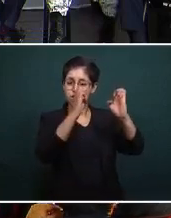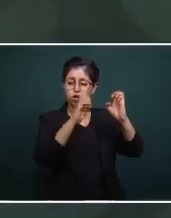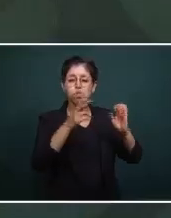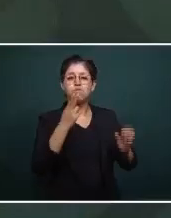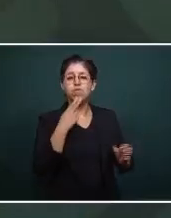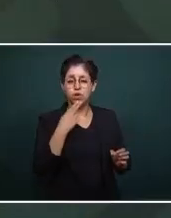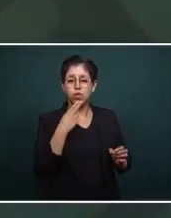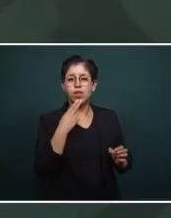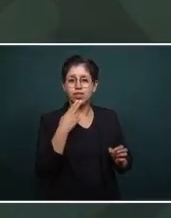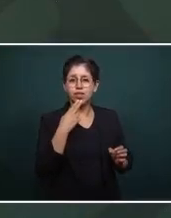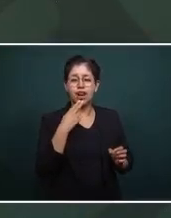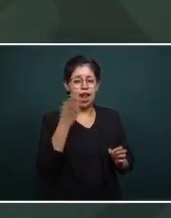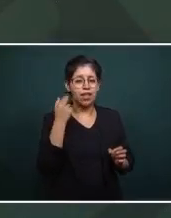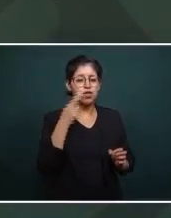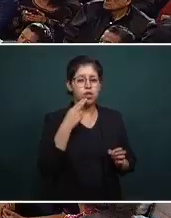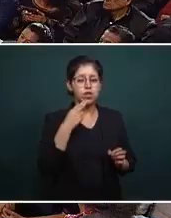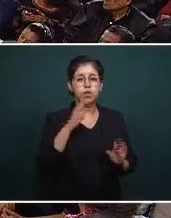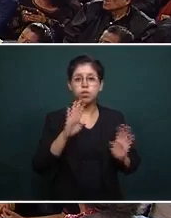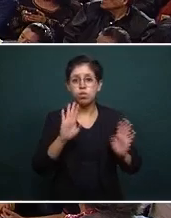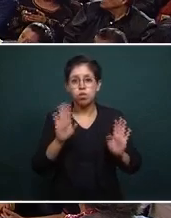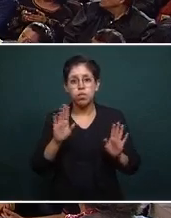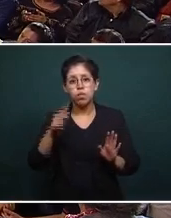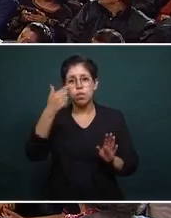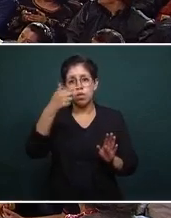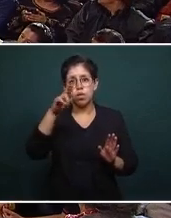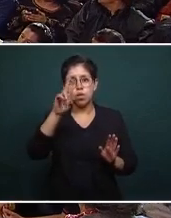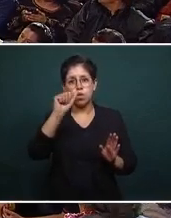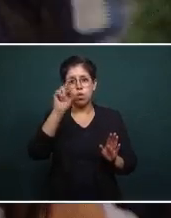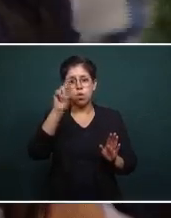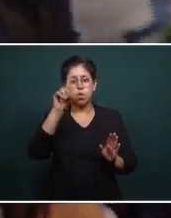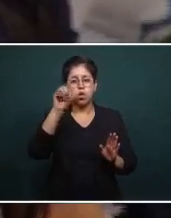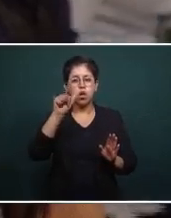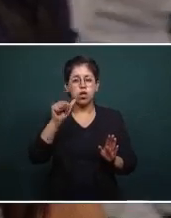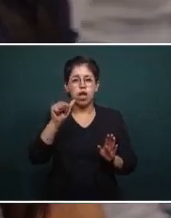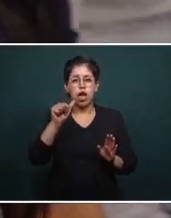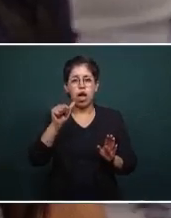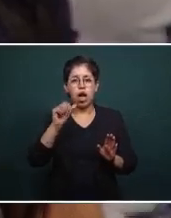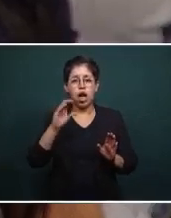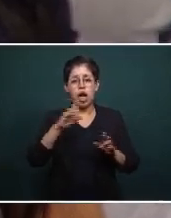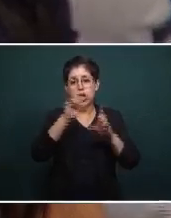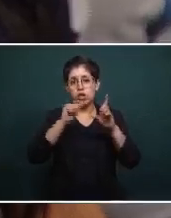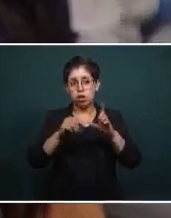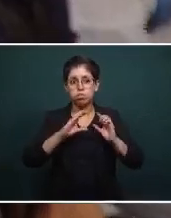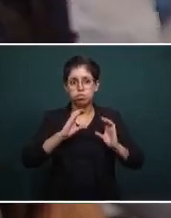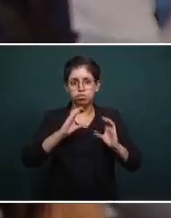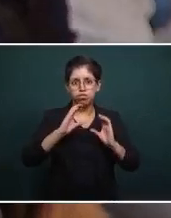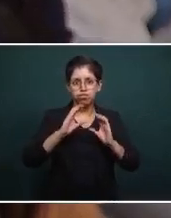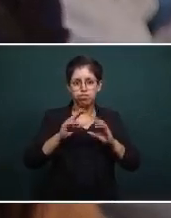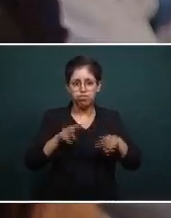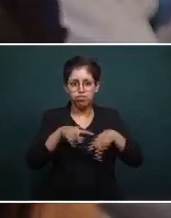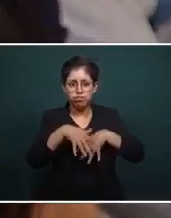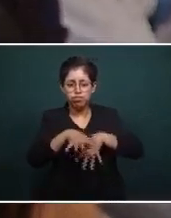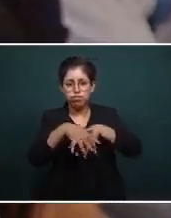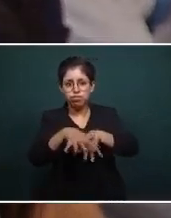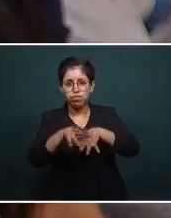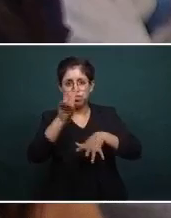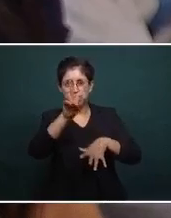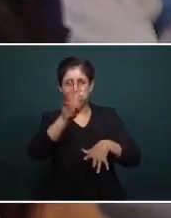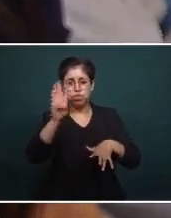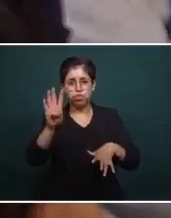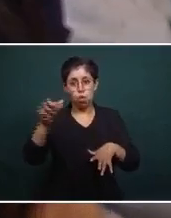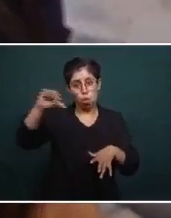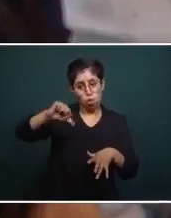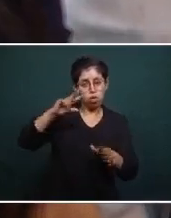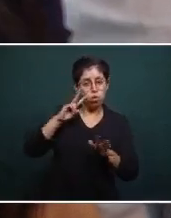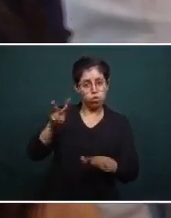Secretaría de Marina. Okay, entonces la Guardia Nacional ya va a recorrer ahora sí que Valle de Bravo. Sí. ¿Eso ya se verá hoy?